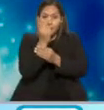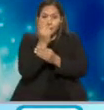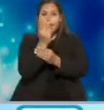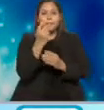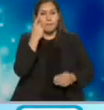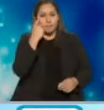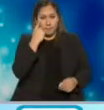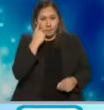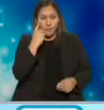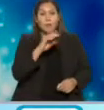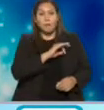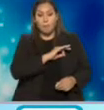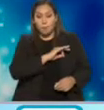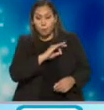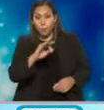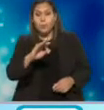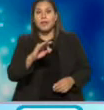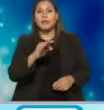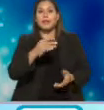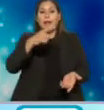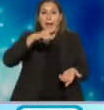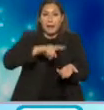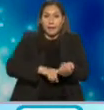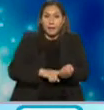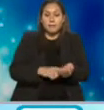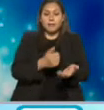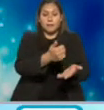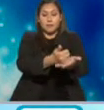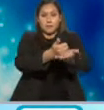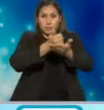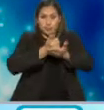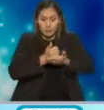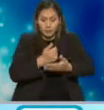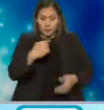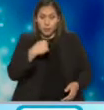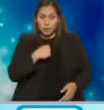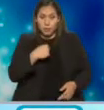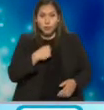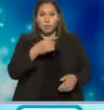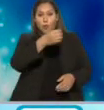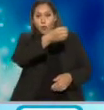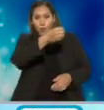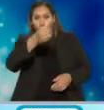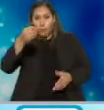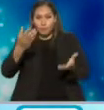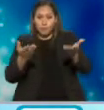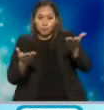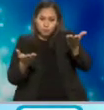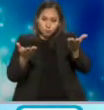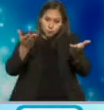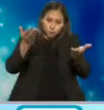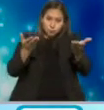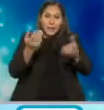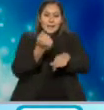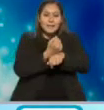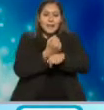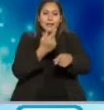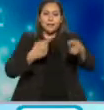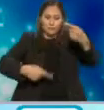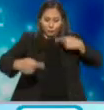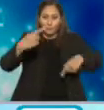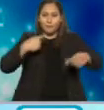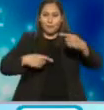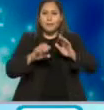ustedes, pueden tener un efecto que nos ayuden a regularizar ciertos niveles en la sangre, por ejemplo,